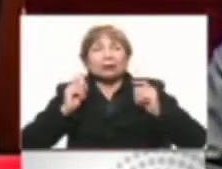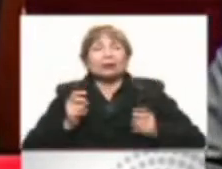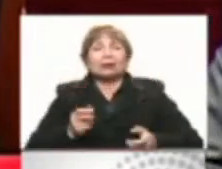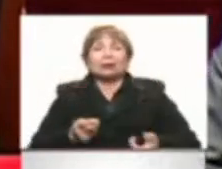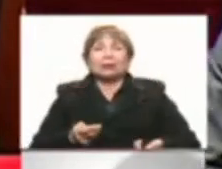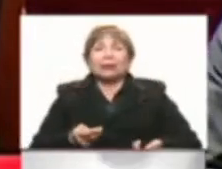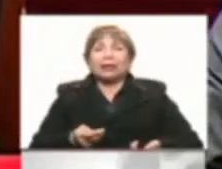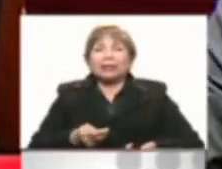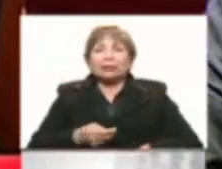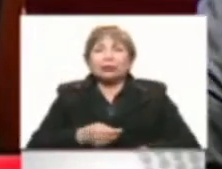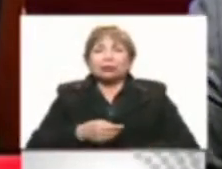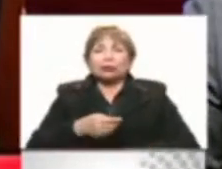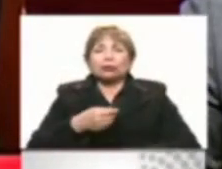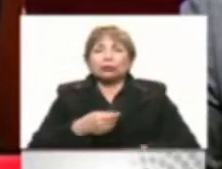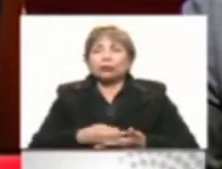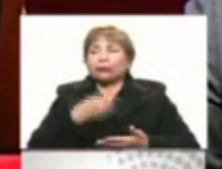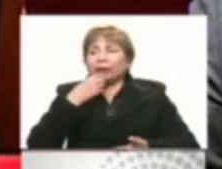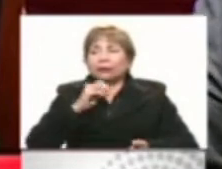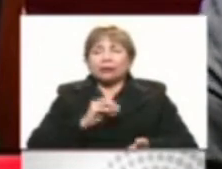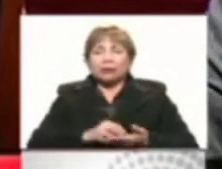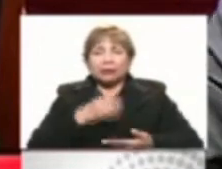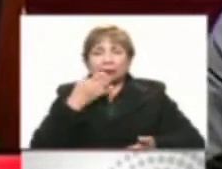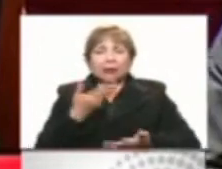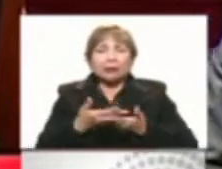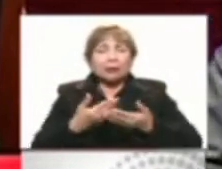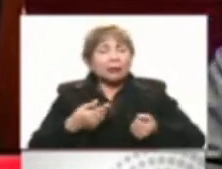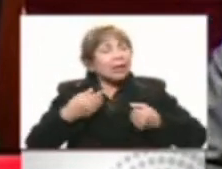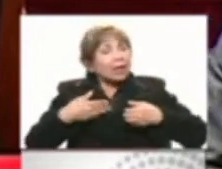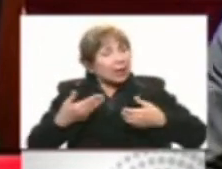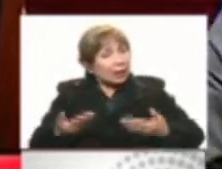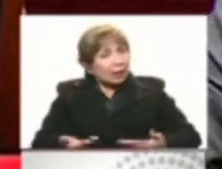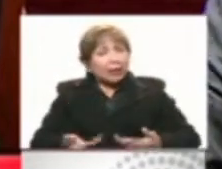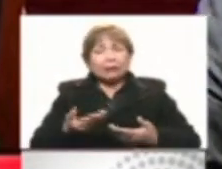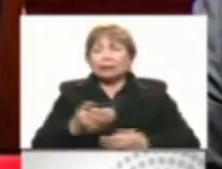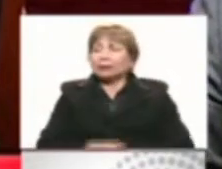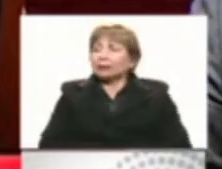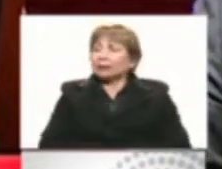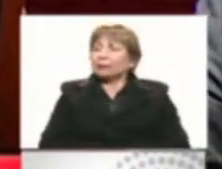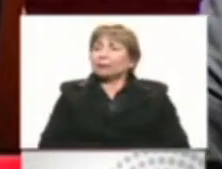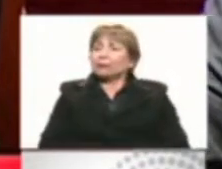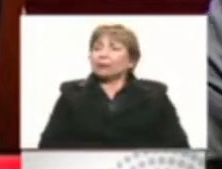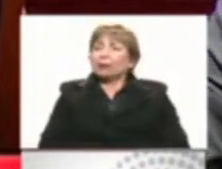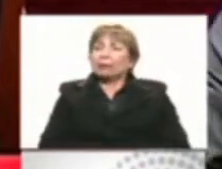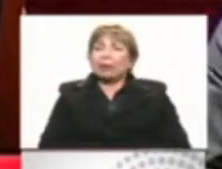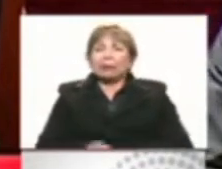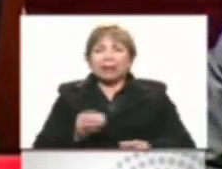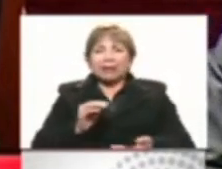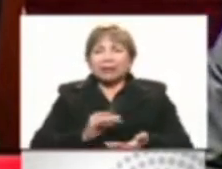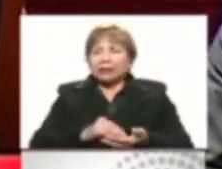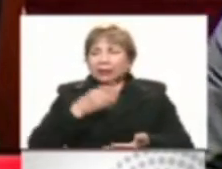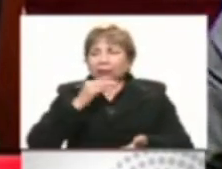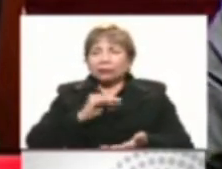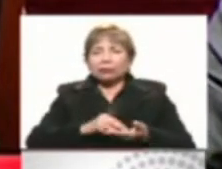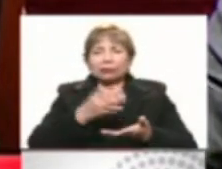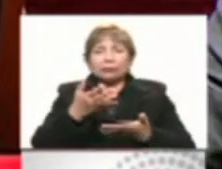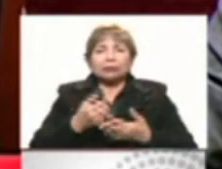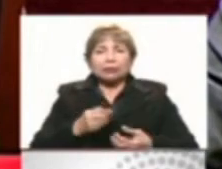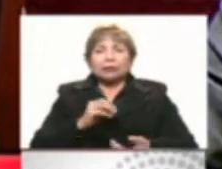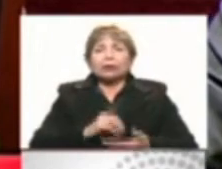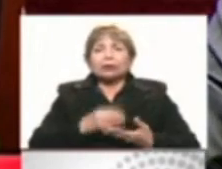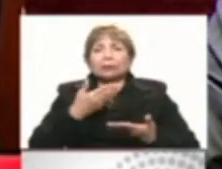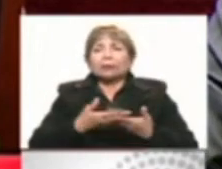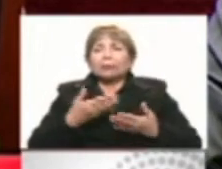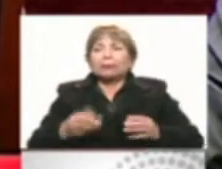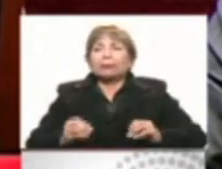representantes del Congreso de la República, del país, es si es que el costo de las medidas que se están anunciando son